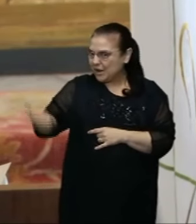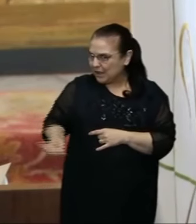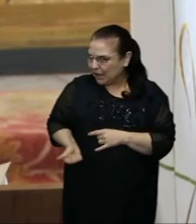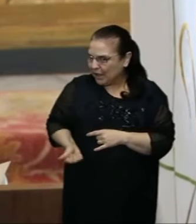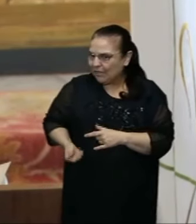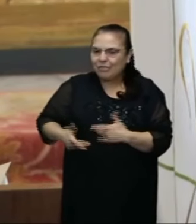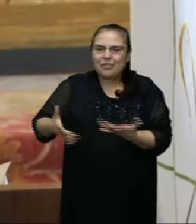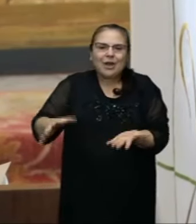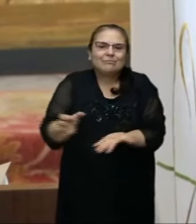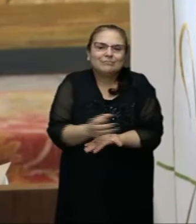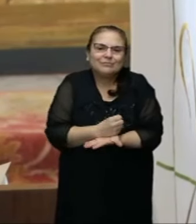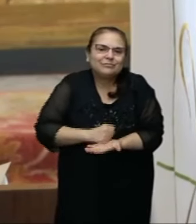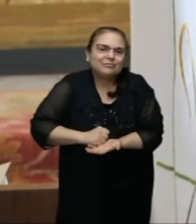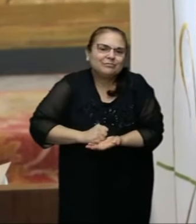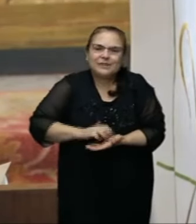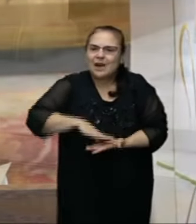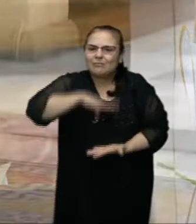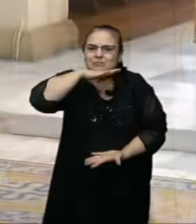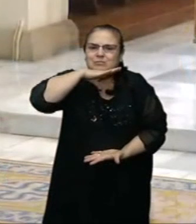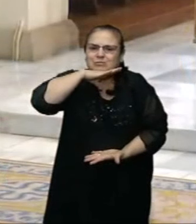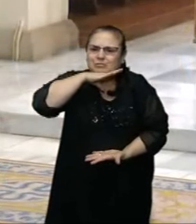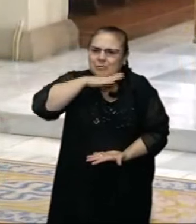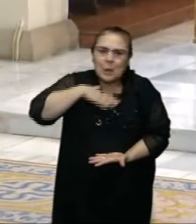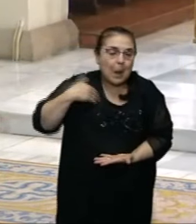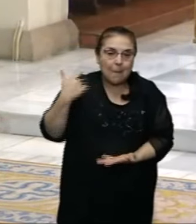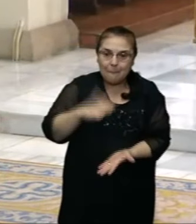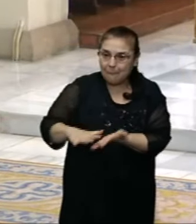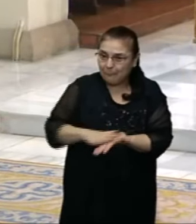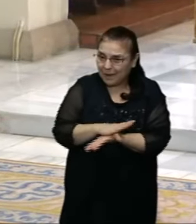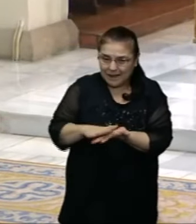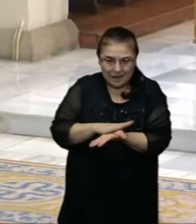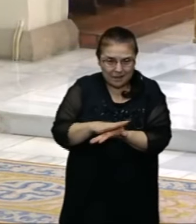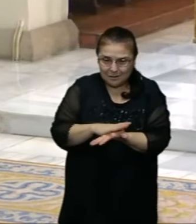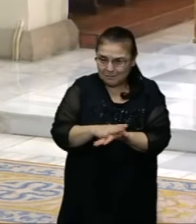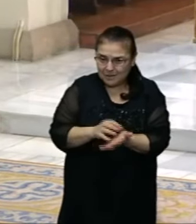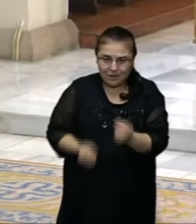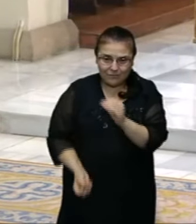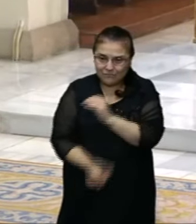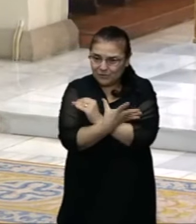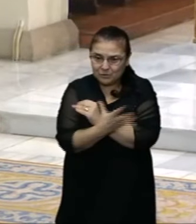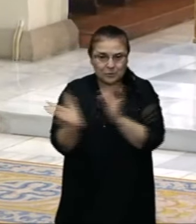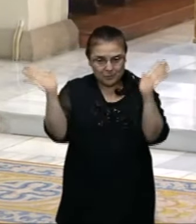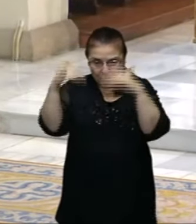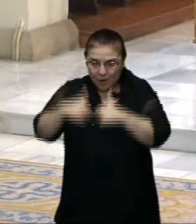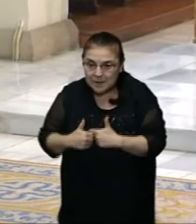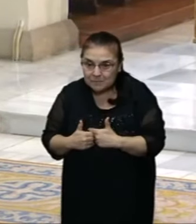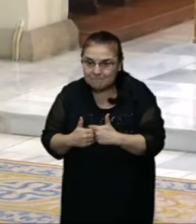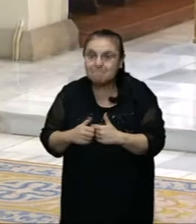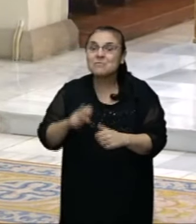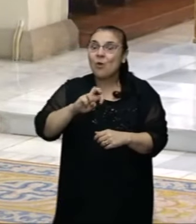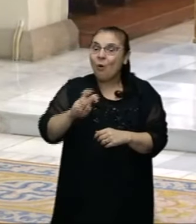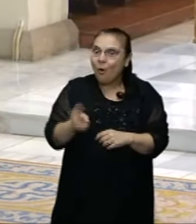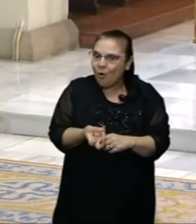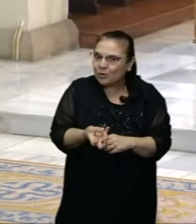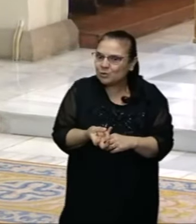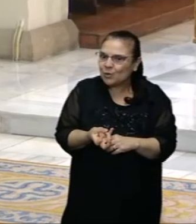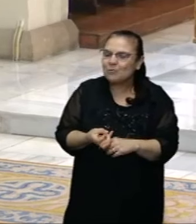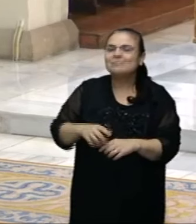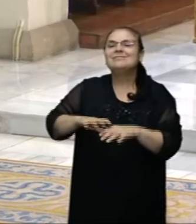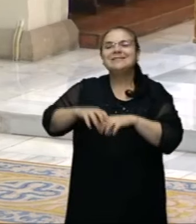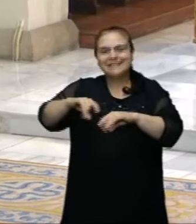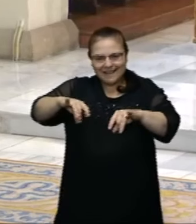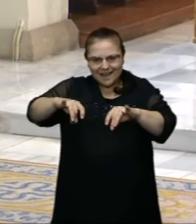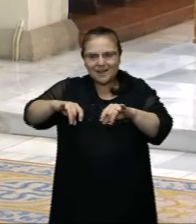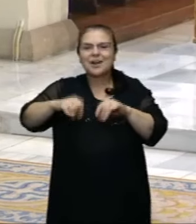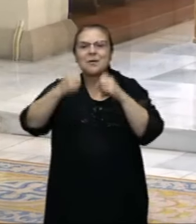demás los invaden. Ahogan la palabra y se queda estéril. Los otros son los que reciben la semilla en tierra